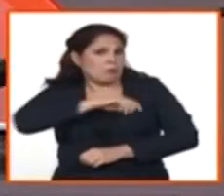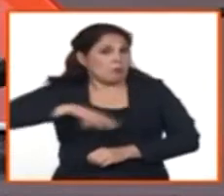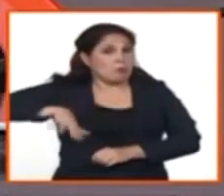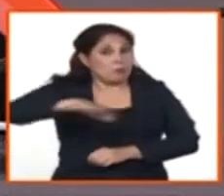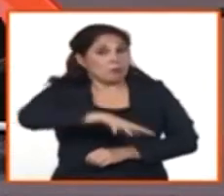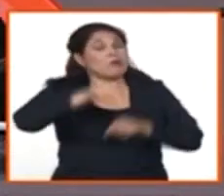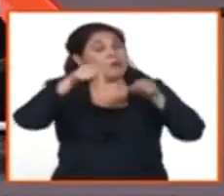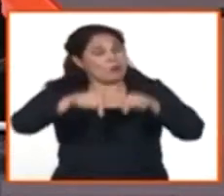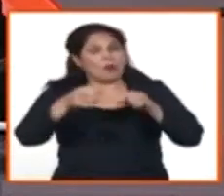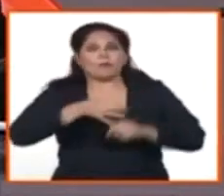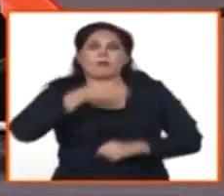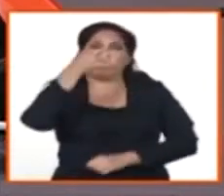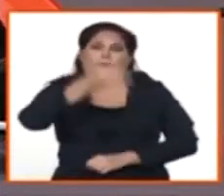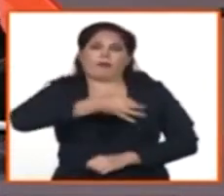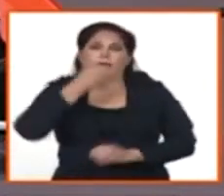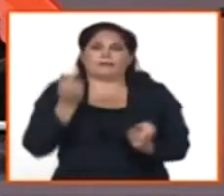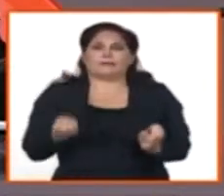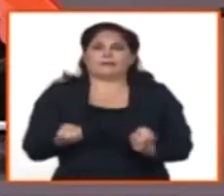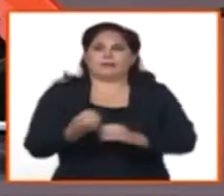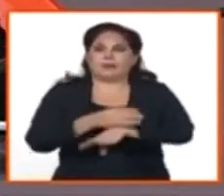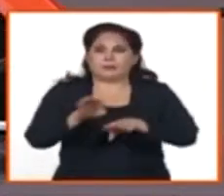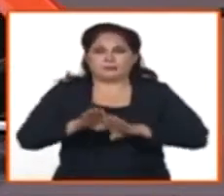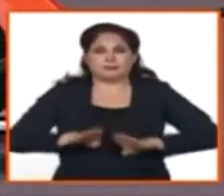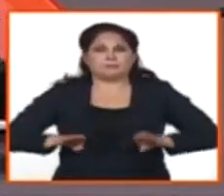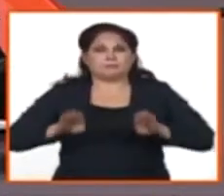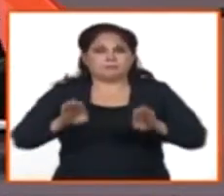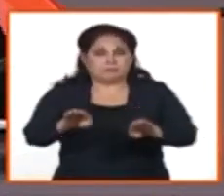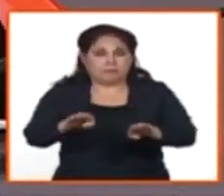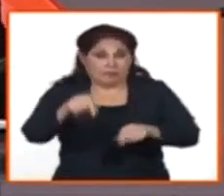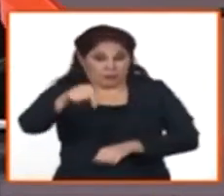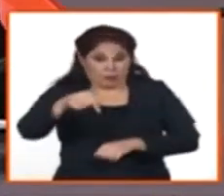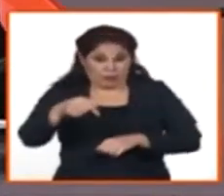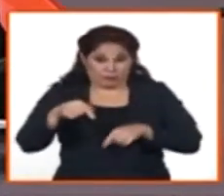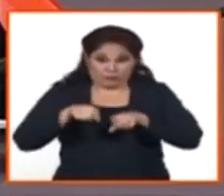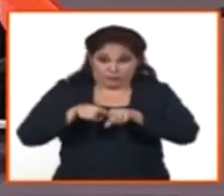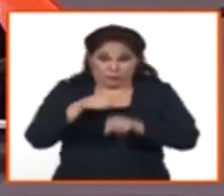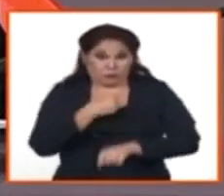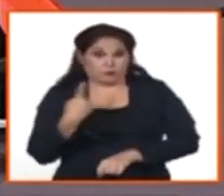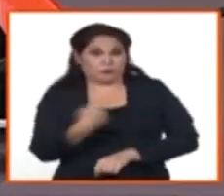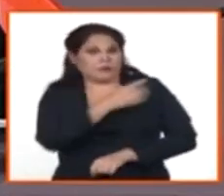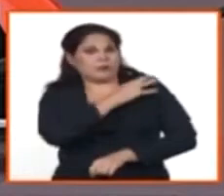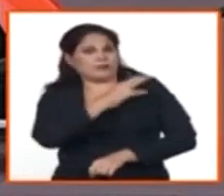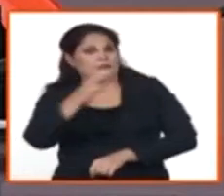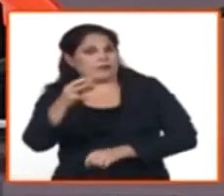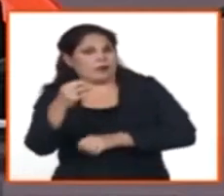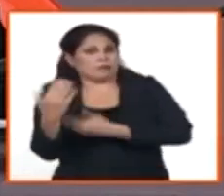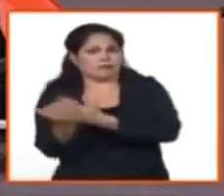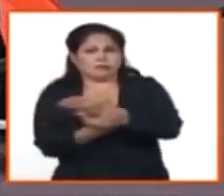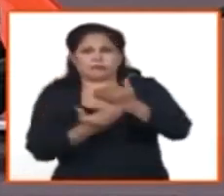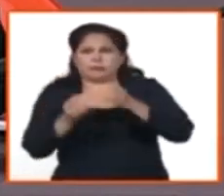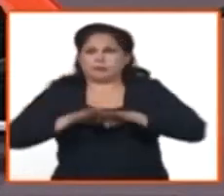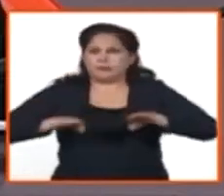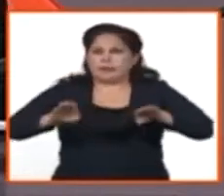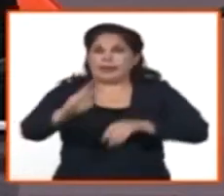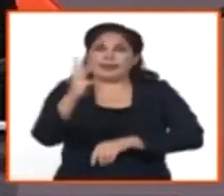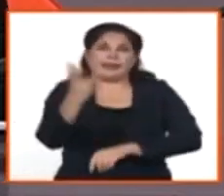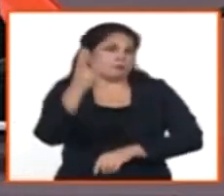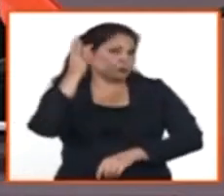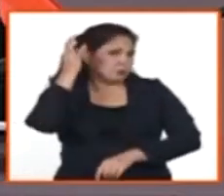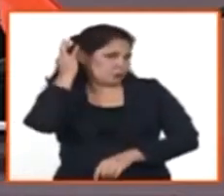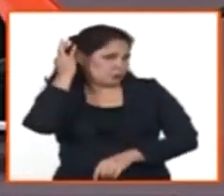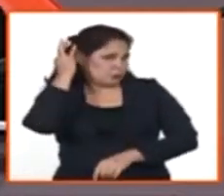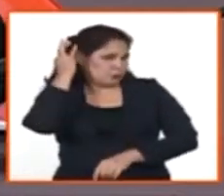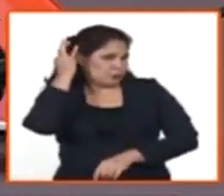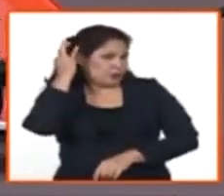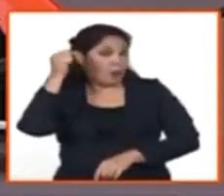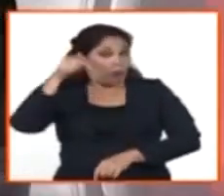hablando esta noche en nuestra mesa redonda, que tengo el placer de estar compartiendo con tres mujeres. Me acompaña esta